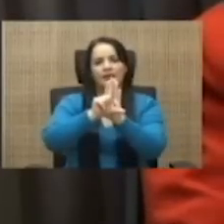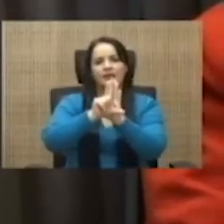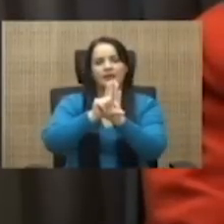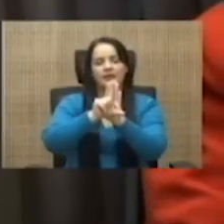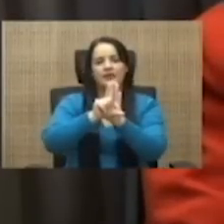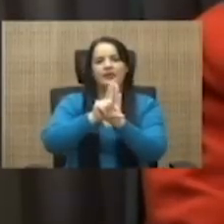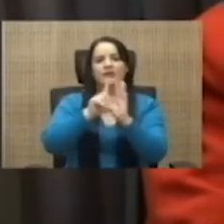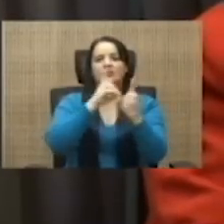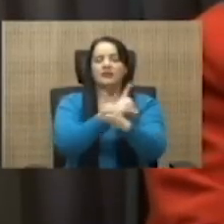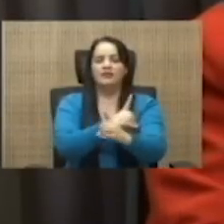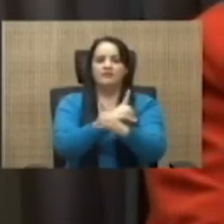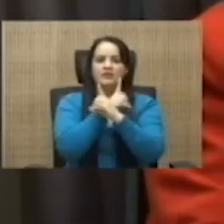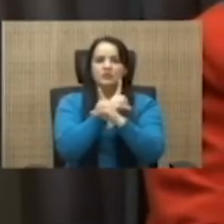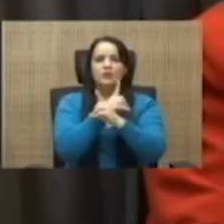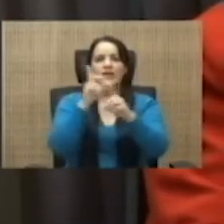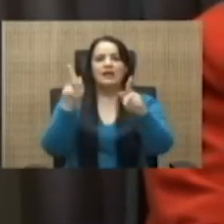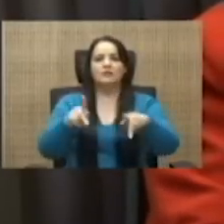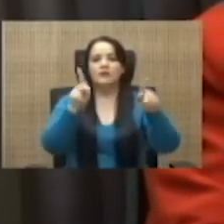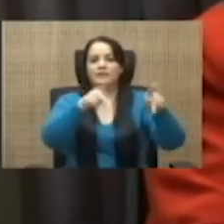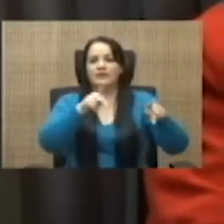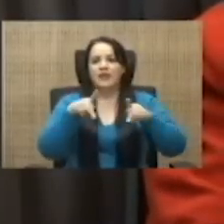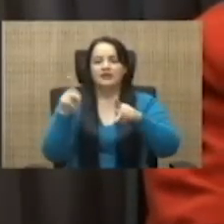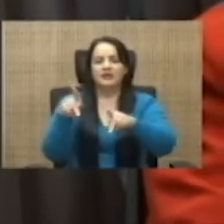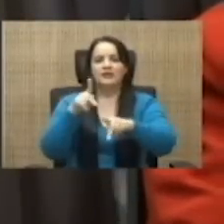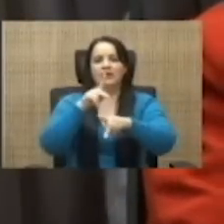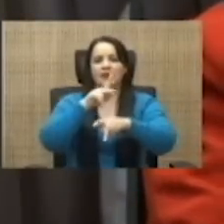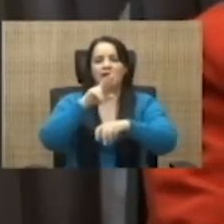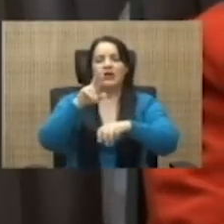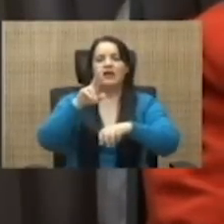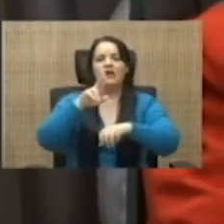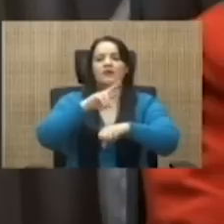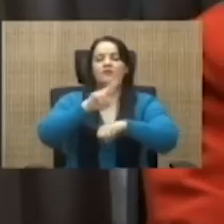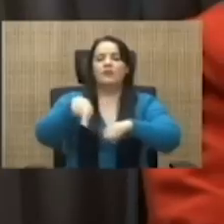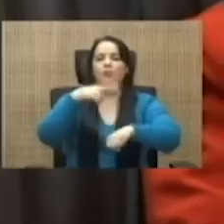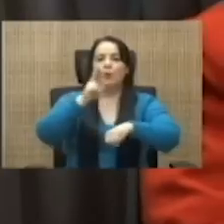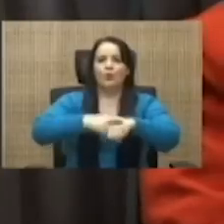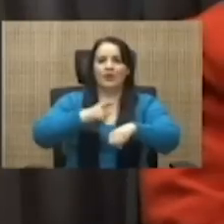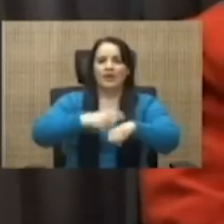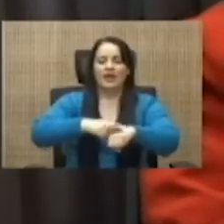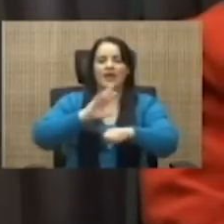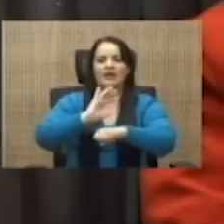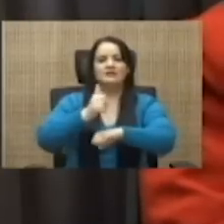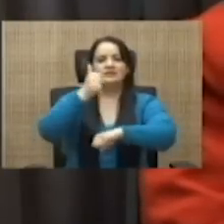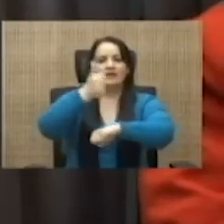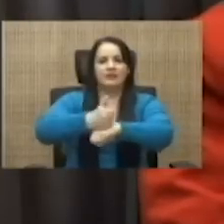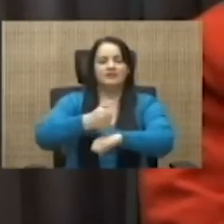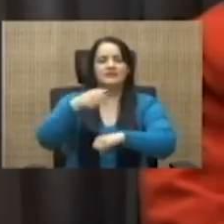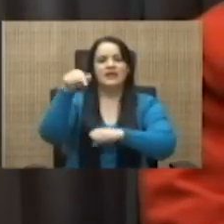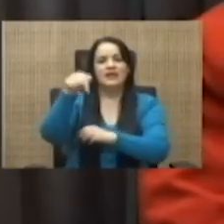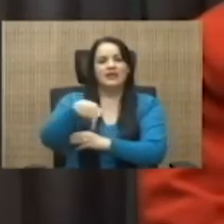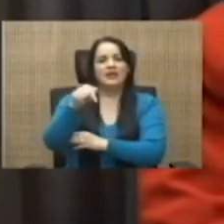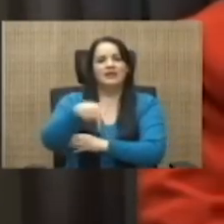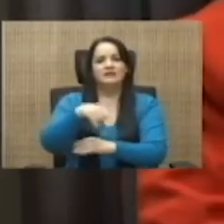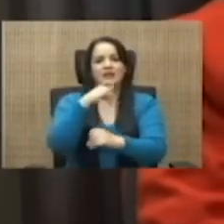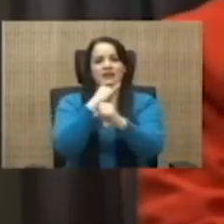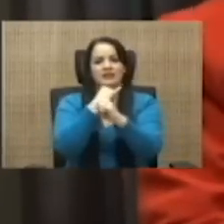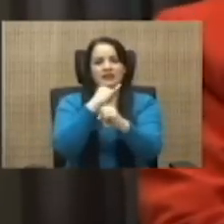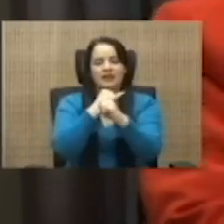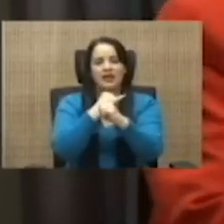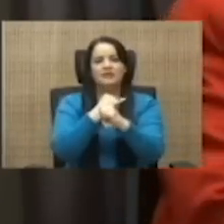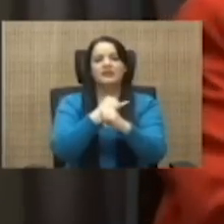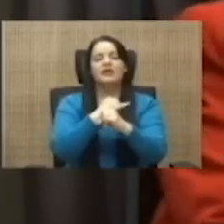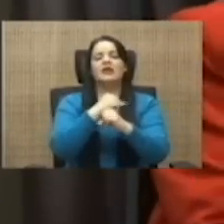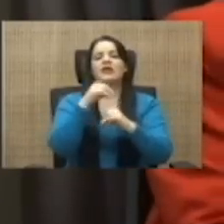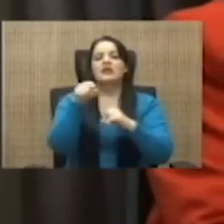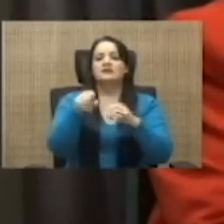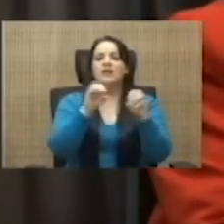de Defensoría de los Habitantes de la República, que establece que esta entidad es el